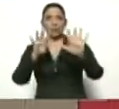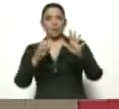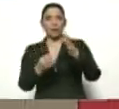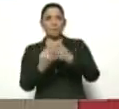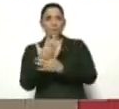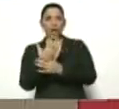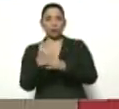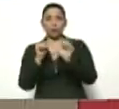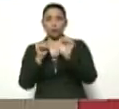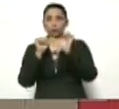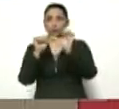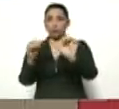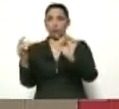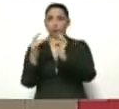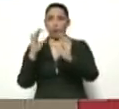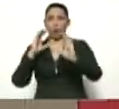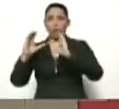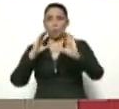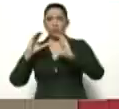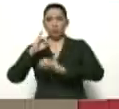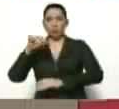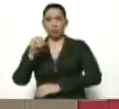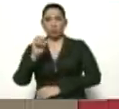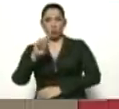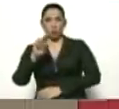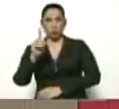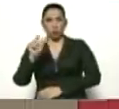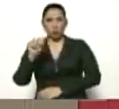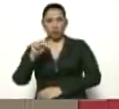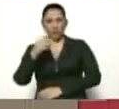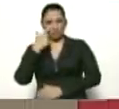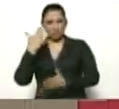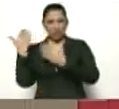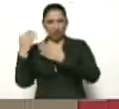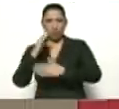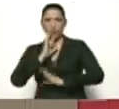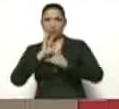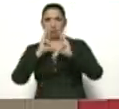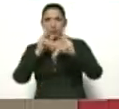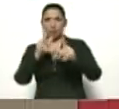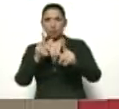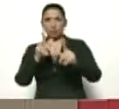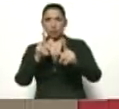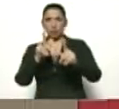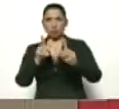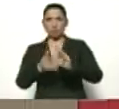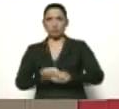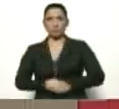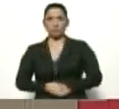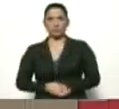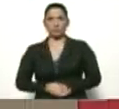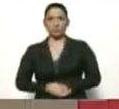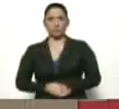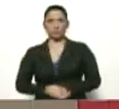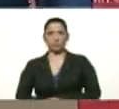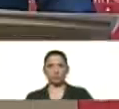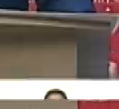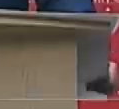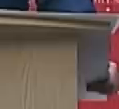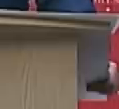mantuvo comunicación con jordan woodrow veamos el testimonio de jonathan frank opiniones